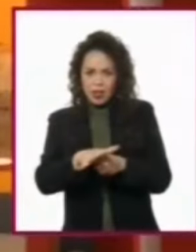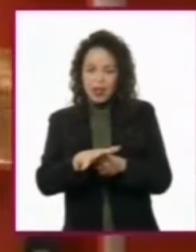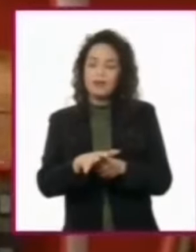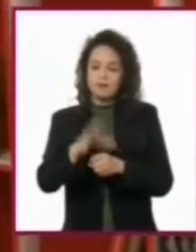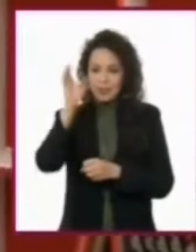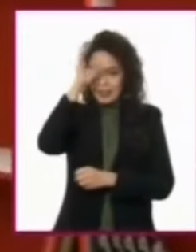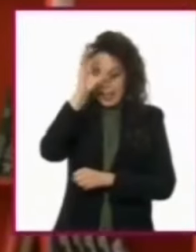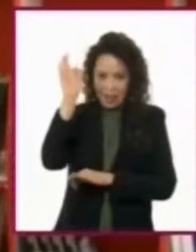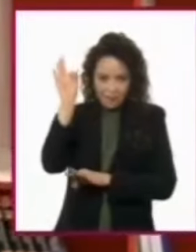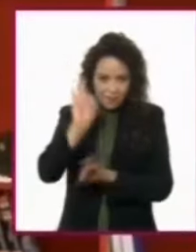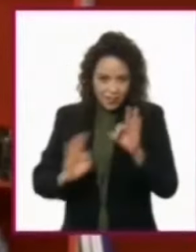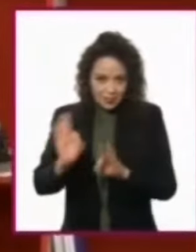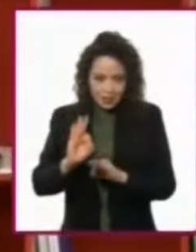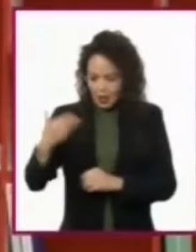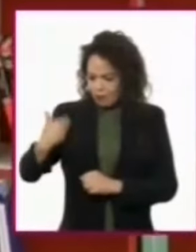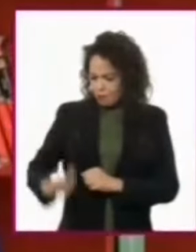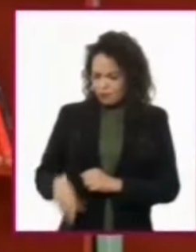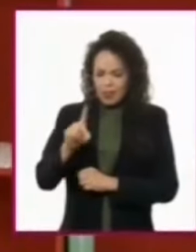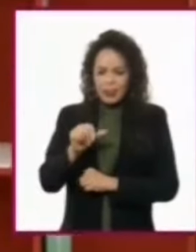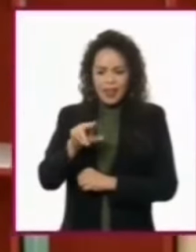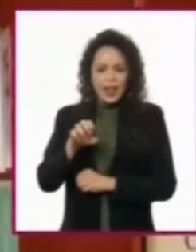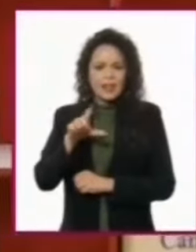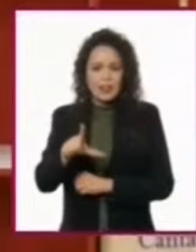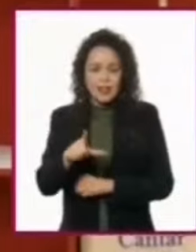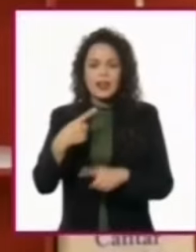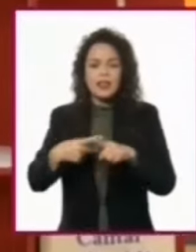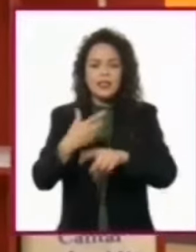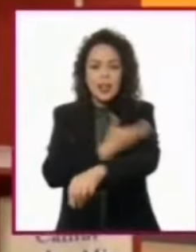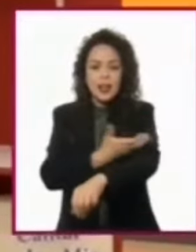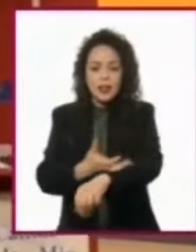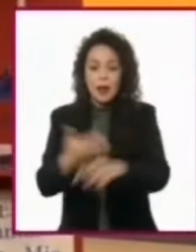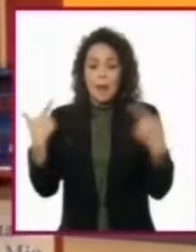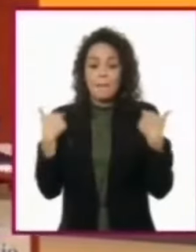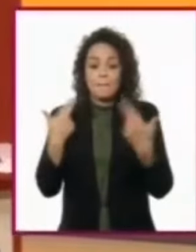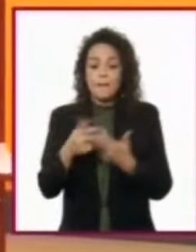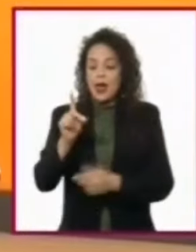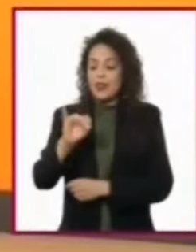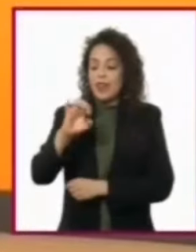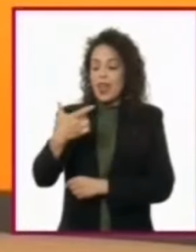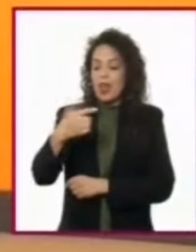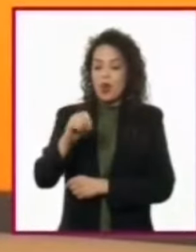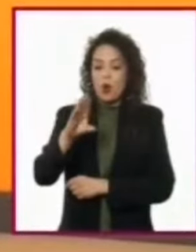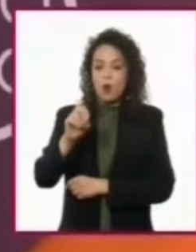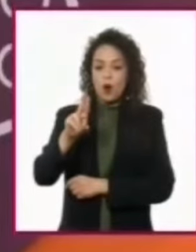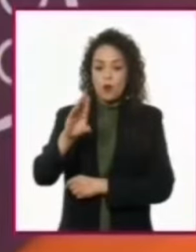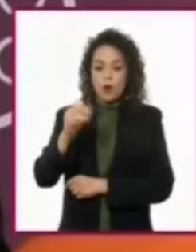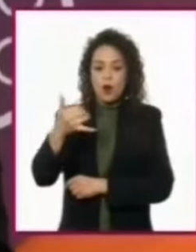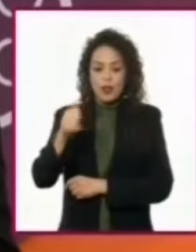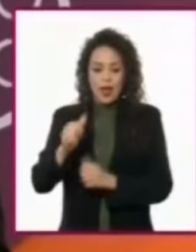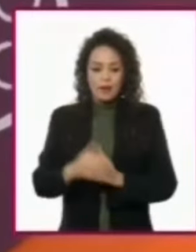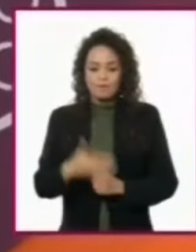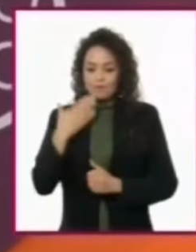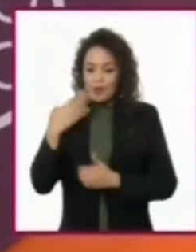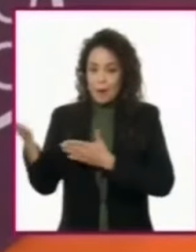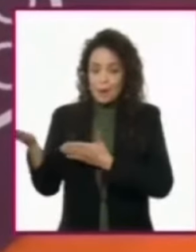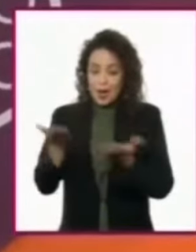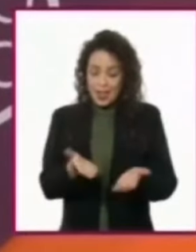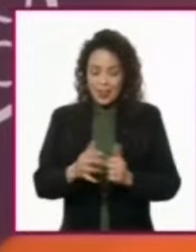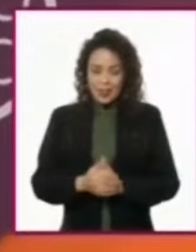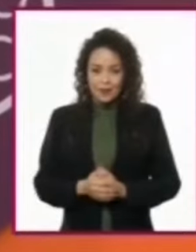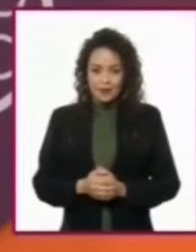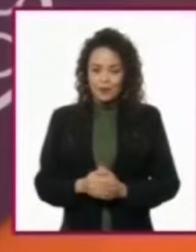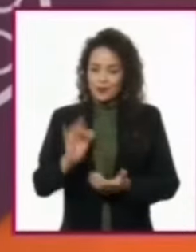Física. Mi nombre es Daniel y en esta ocasión nos acompaña el maestro Diego Borbolla Velasco. Bienvenido, maestro. Gracias, Daniel.